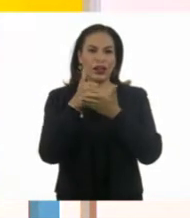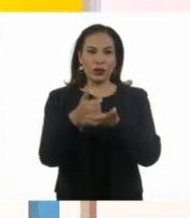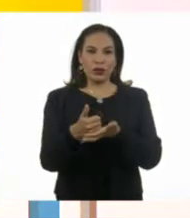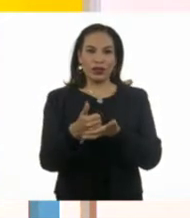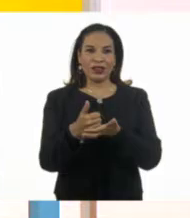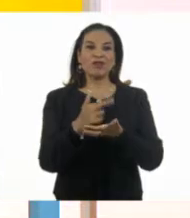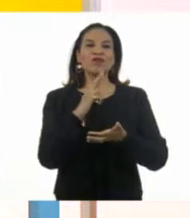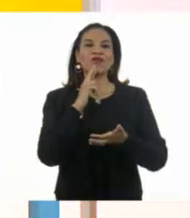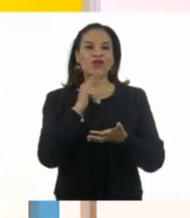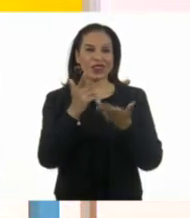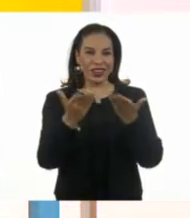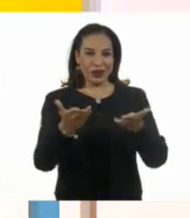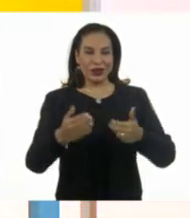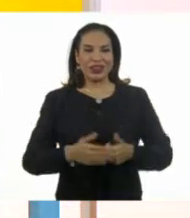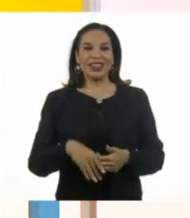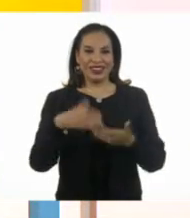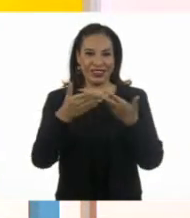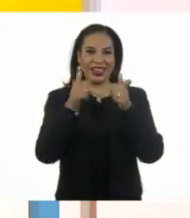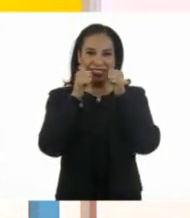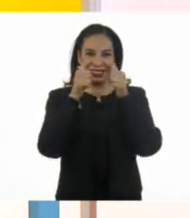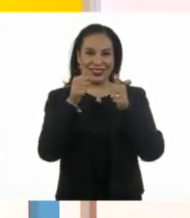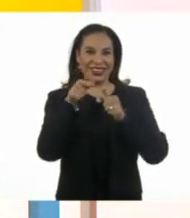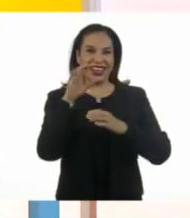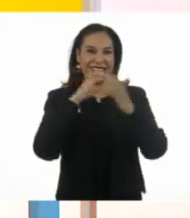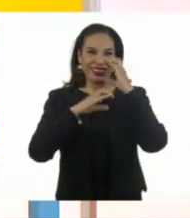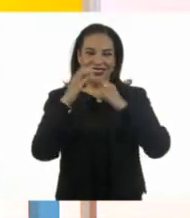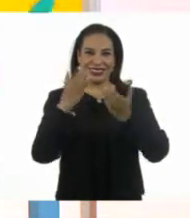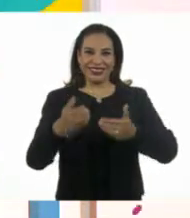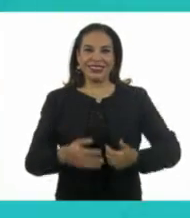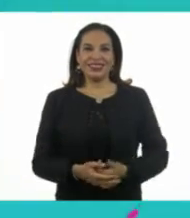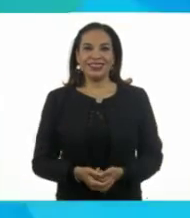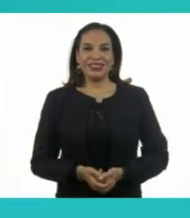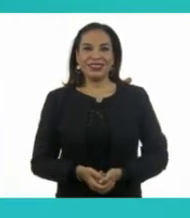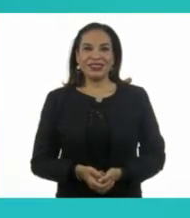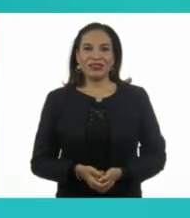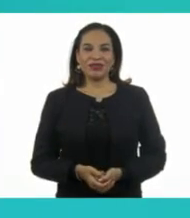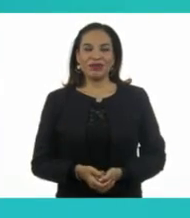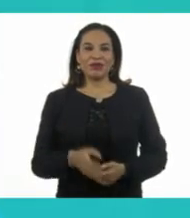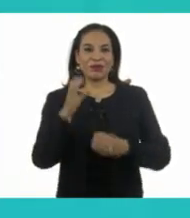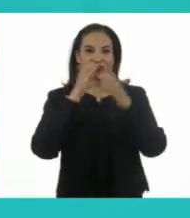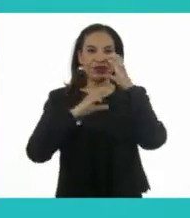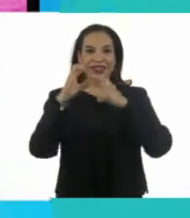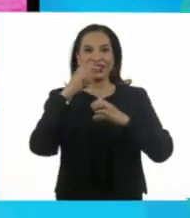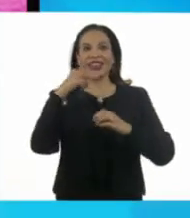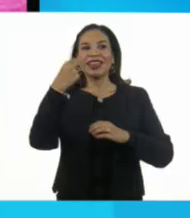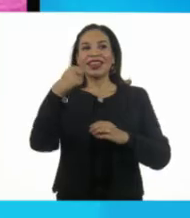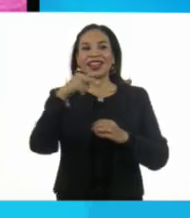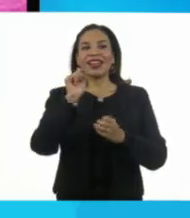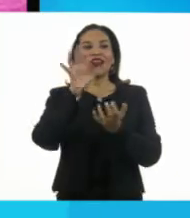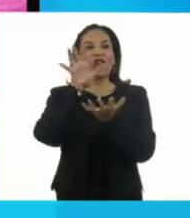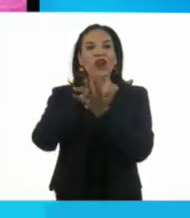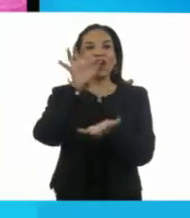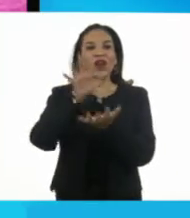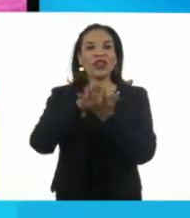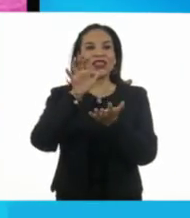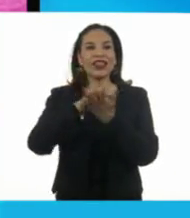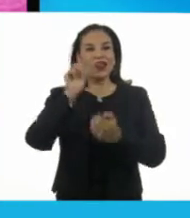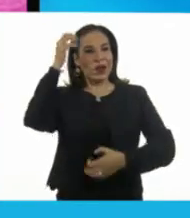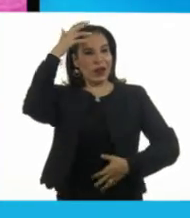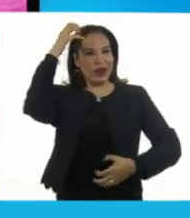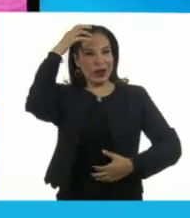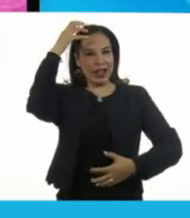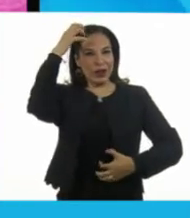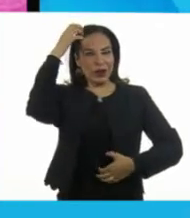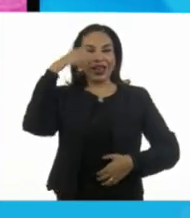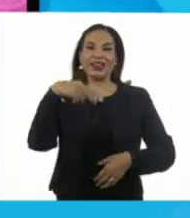ayude, mejor aún. Vamos a escuchar la canción. A ver. La siguiente canción se llama El cocodrilo y el orangután y